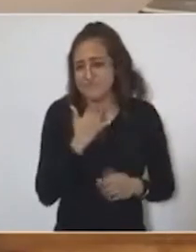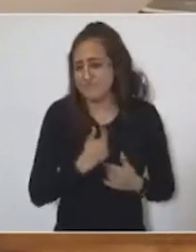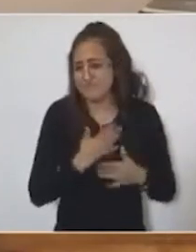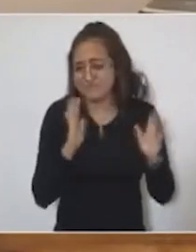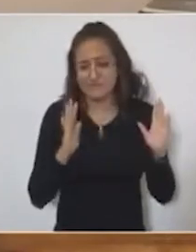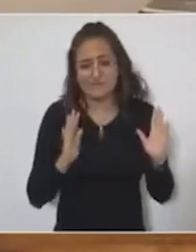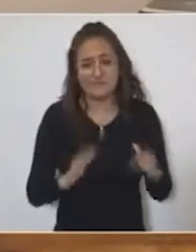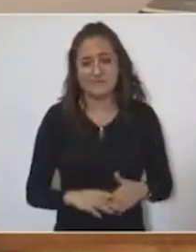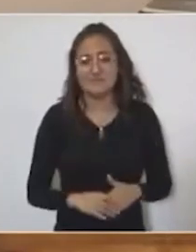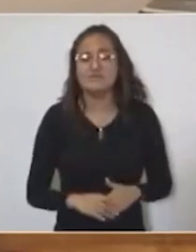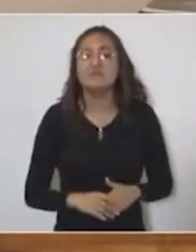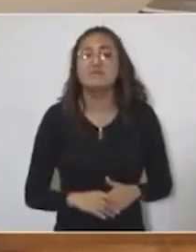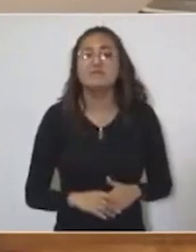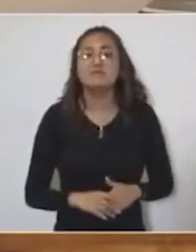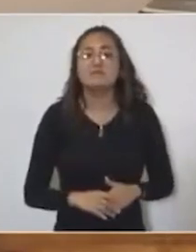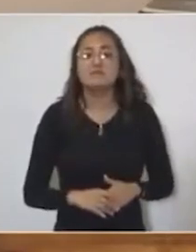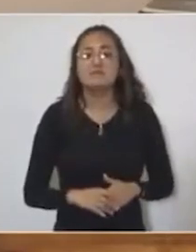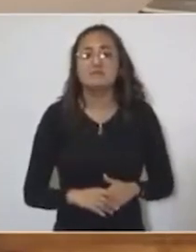¿Sí?